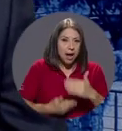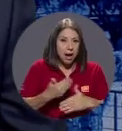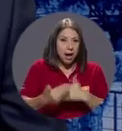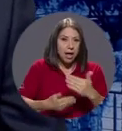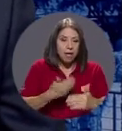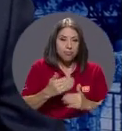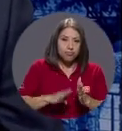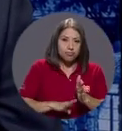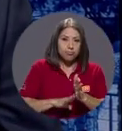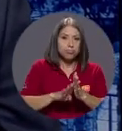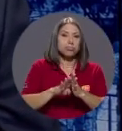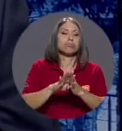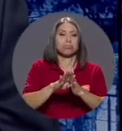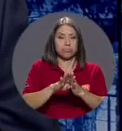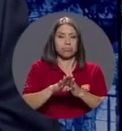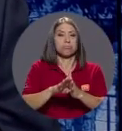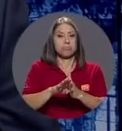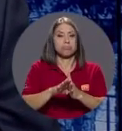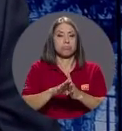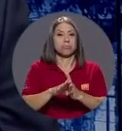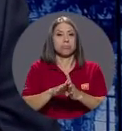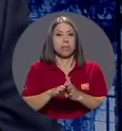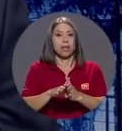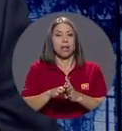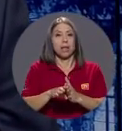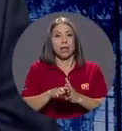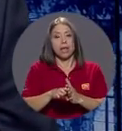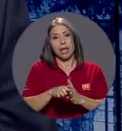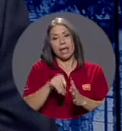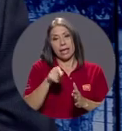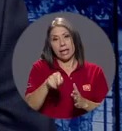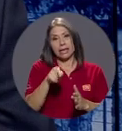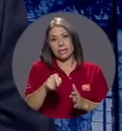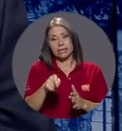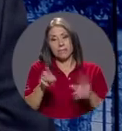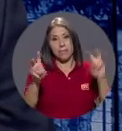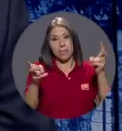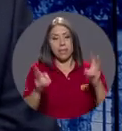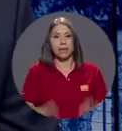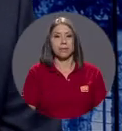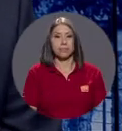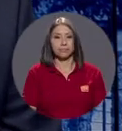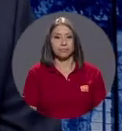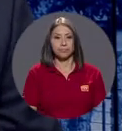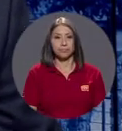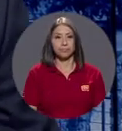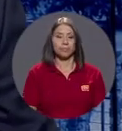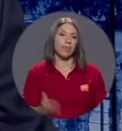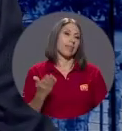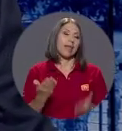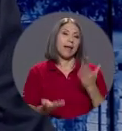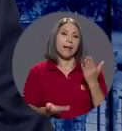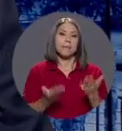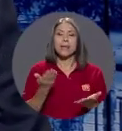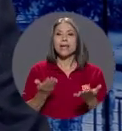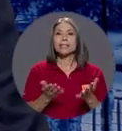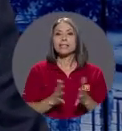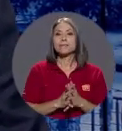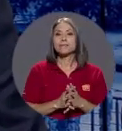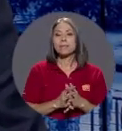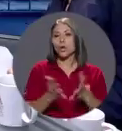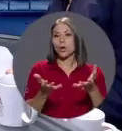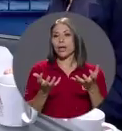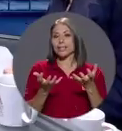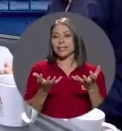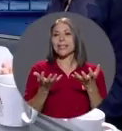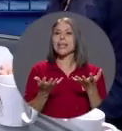va avanzando en toda esa materia. Tal vez de lo que